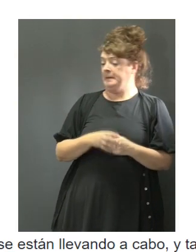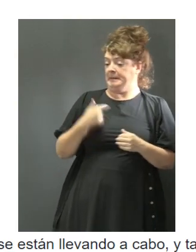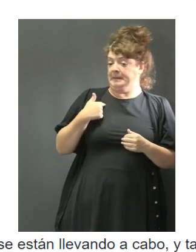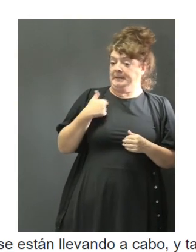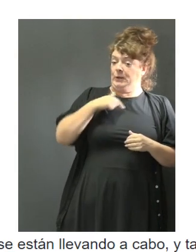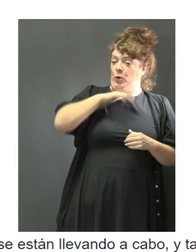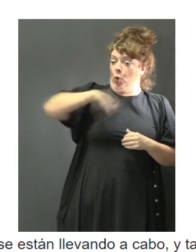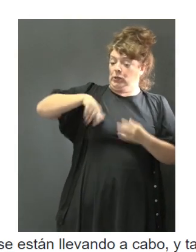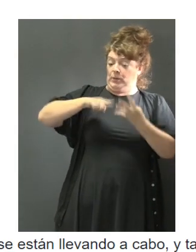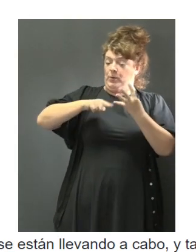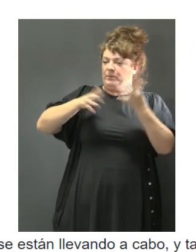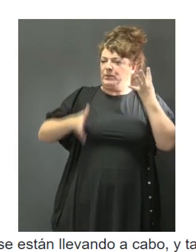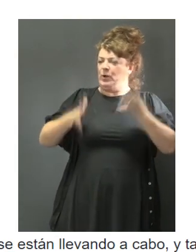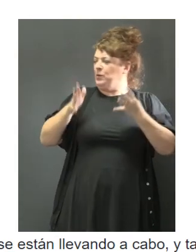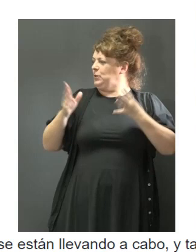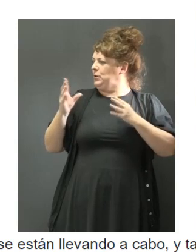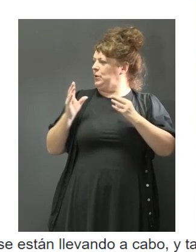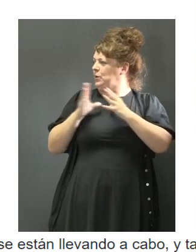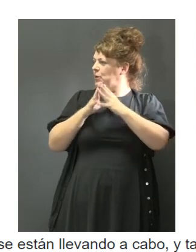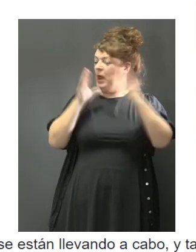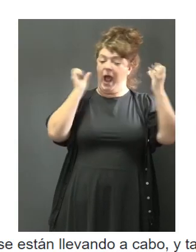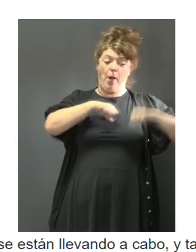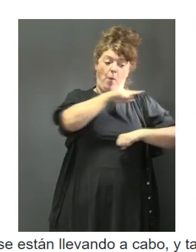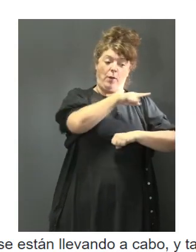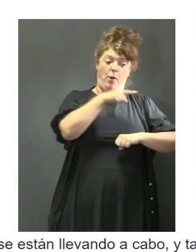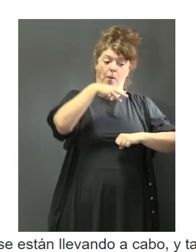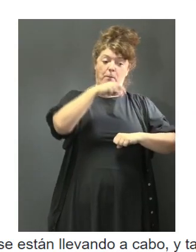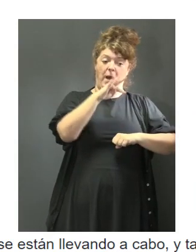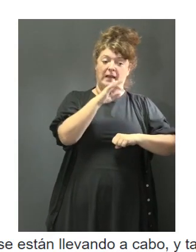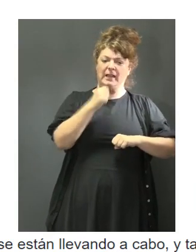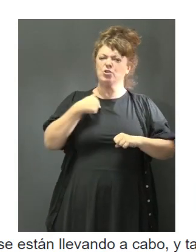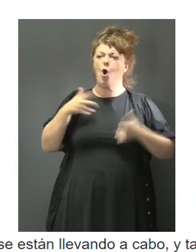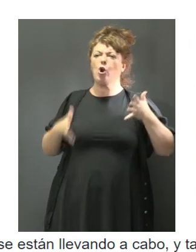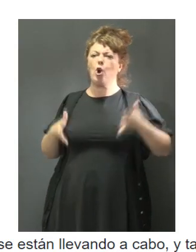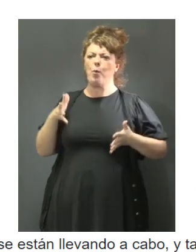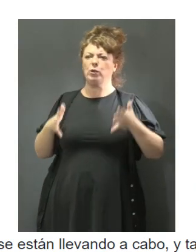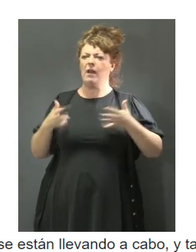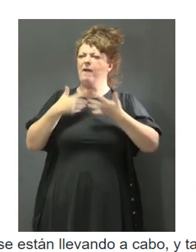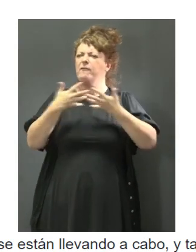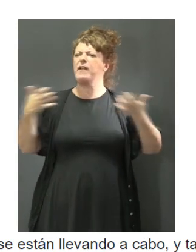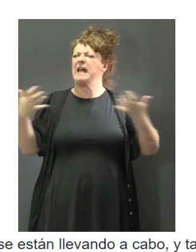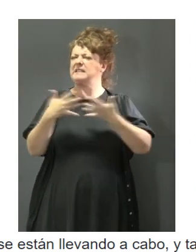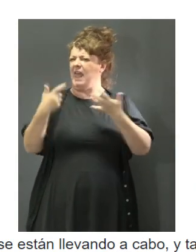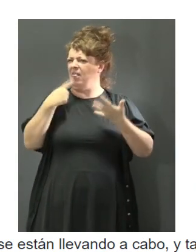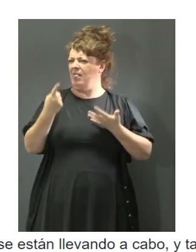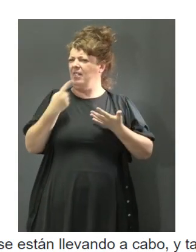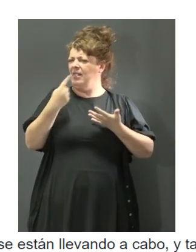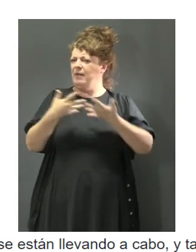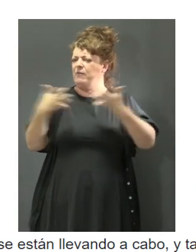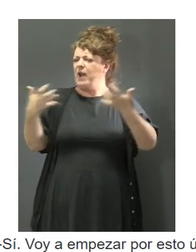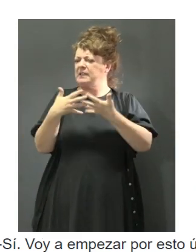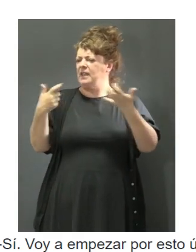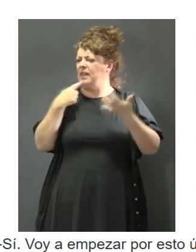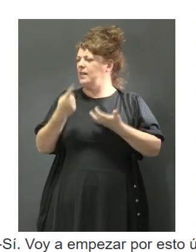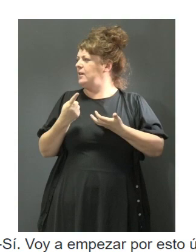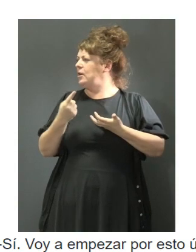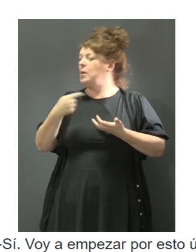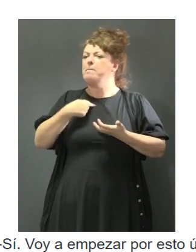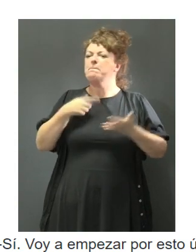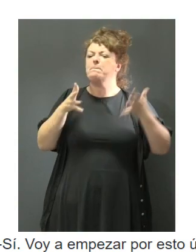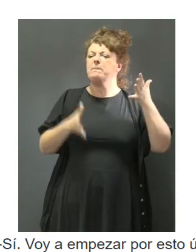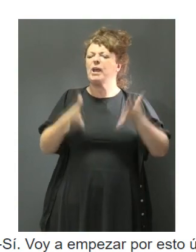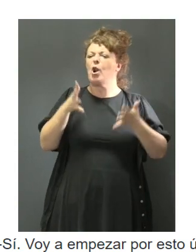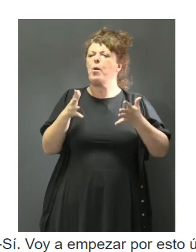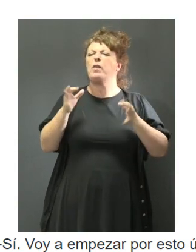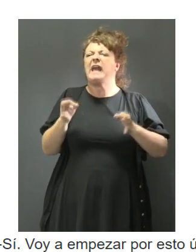porque no puedo estar más de acuerdo. Vamos, y siendo robótico nos pasa. La frase que nosotros usamos, que también se usa mucho, es mi robot es un